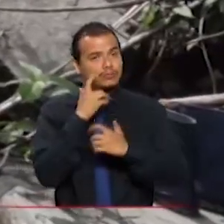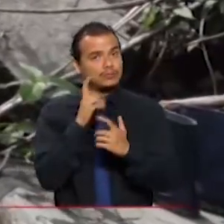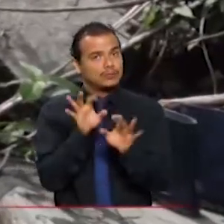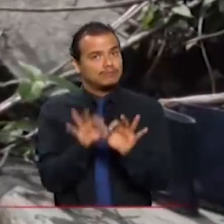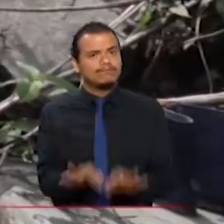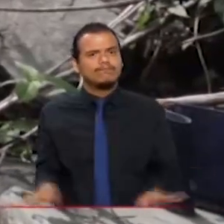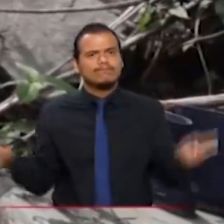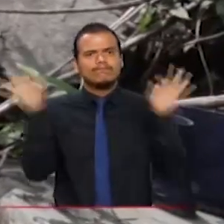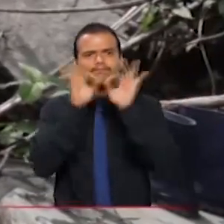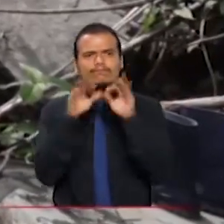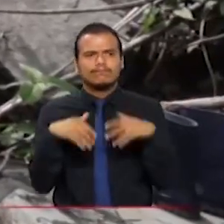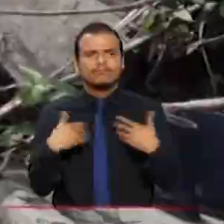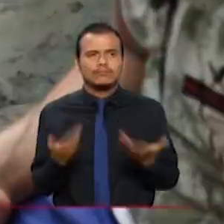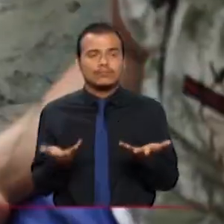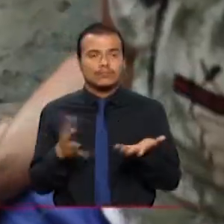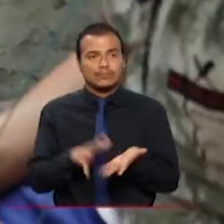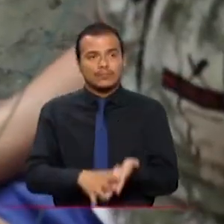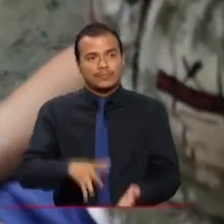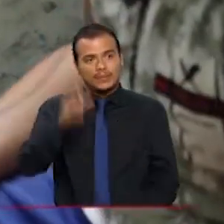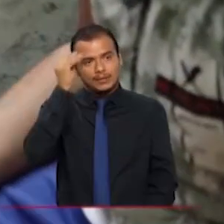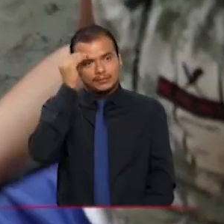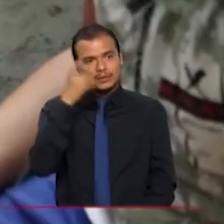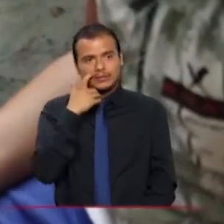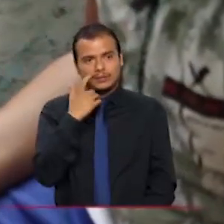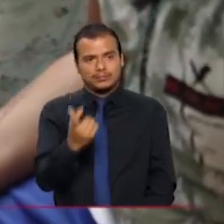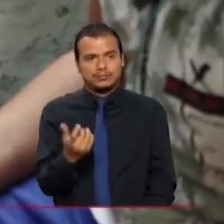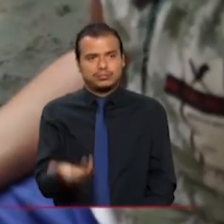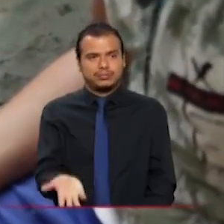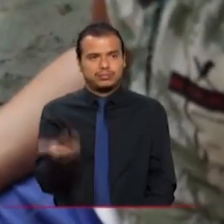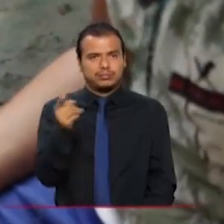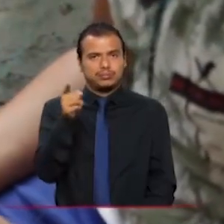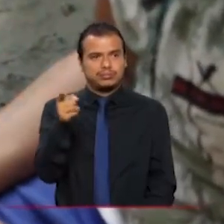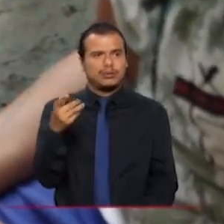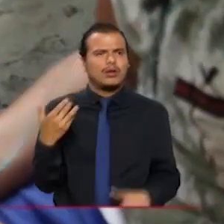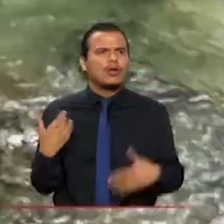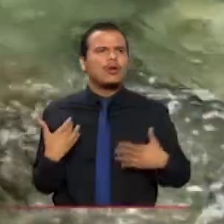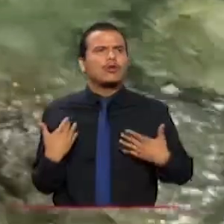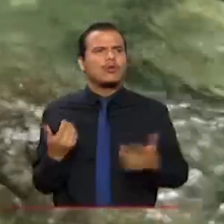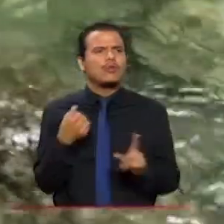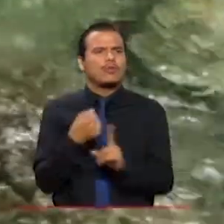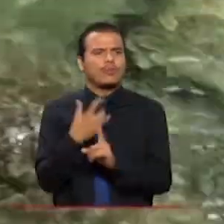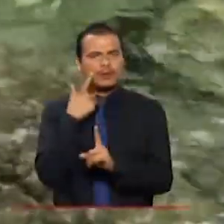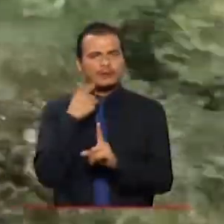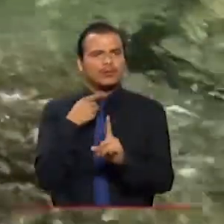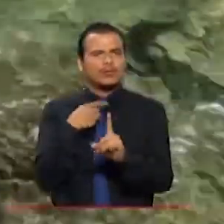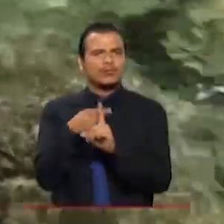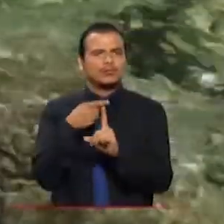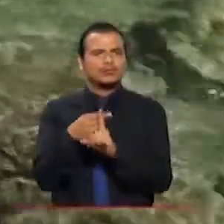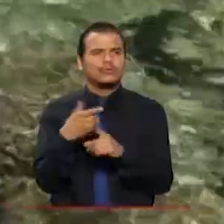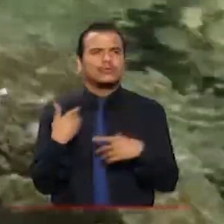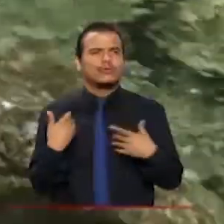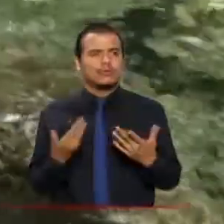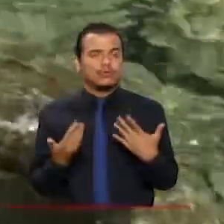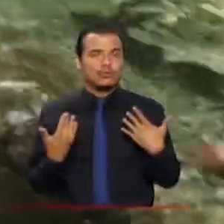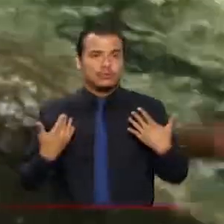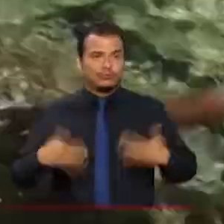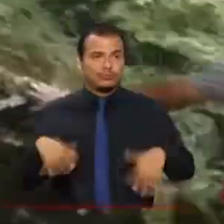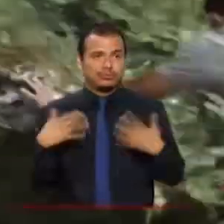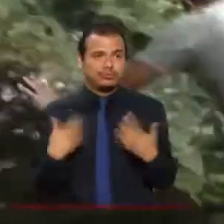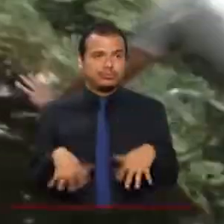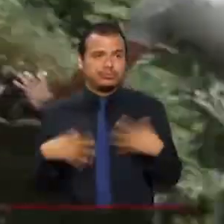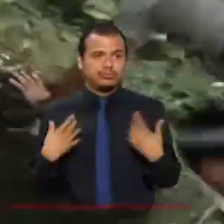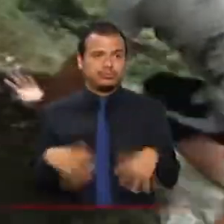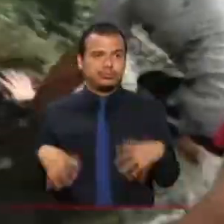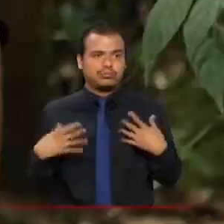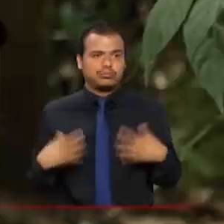tener tanto para el propio ecosistema como la posible utilidad que tiene, en este caso menciono que pueden ser utilizados como indicadores de calidad de